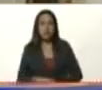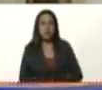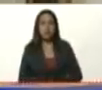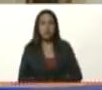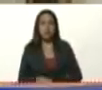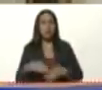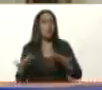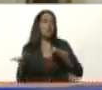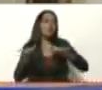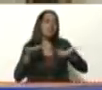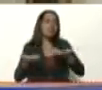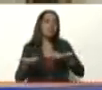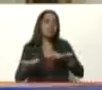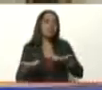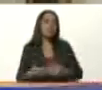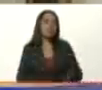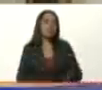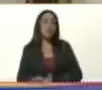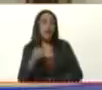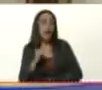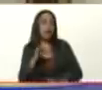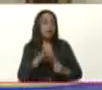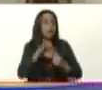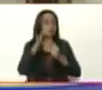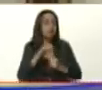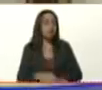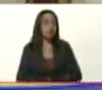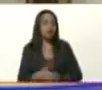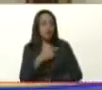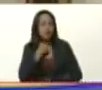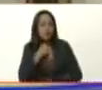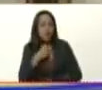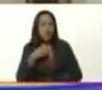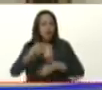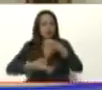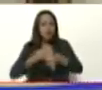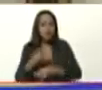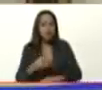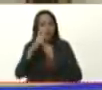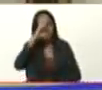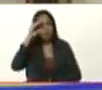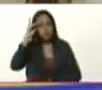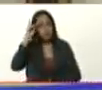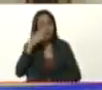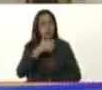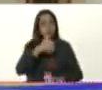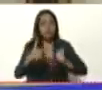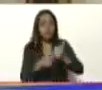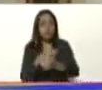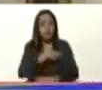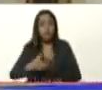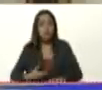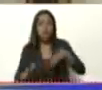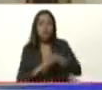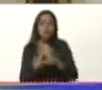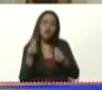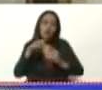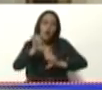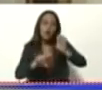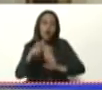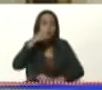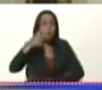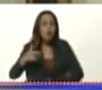¿Cuáles servicios quedarían en el sector? Me gustaría que la señora vicepresidenta pudiera aportar algunos elementos de los que se están evaluando para que